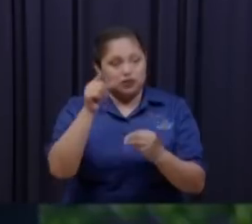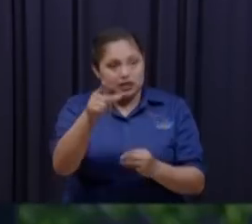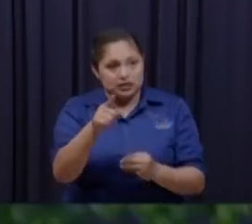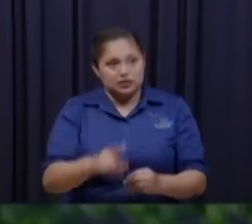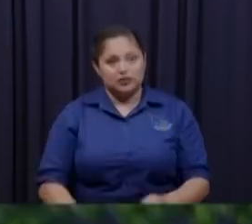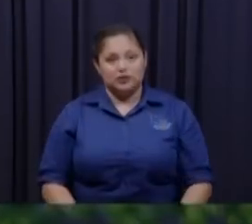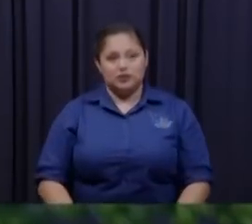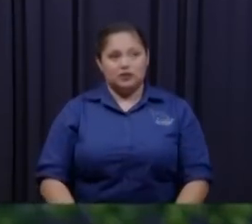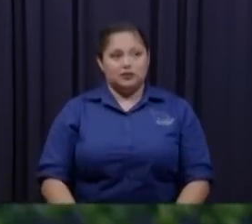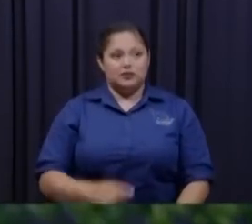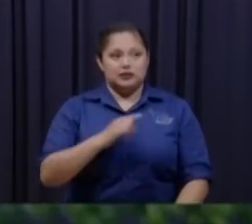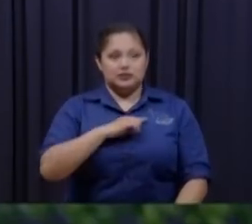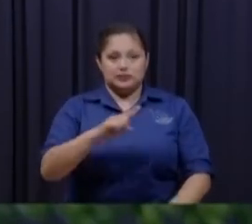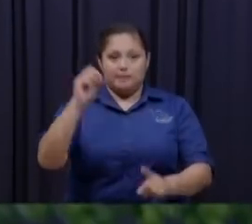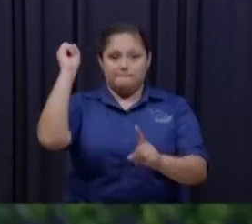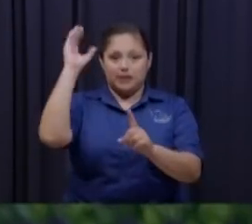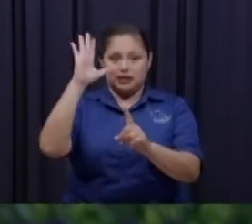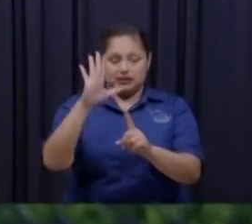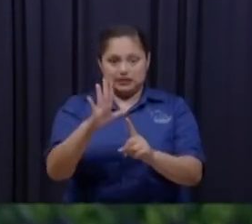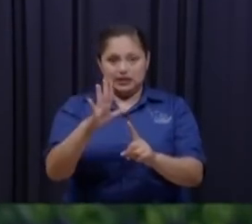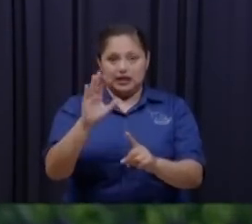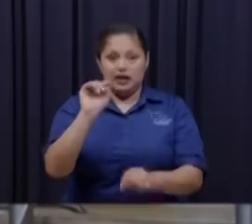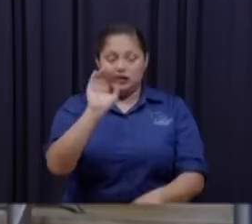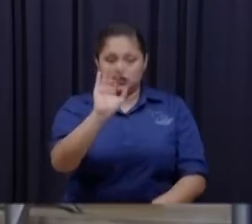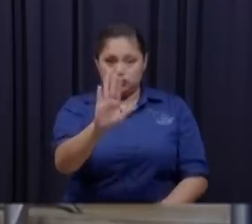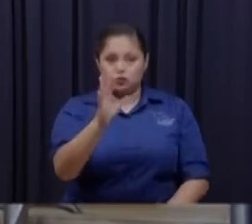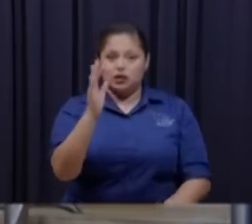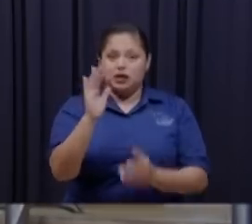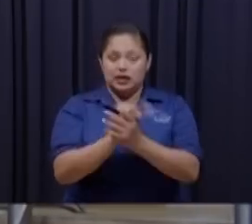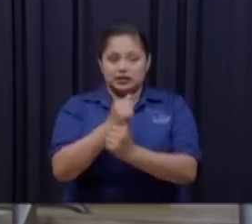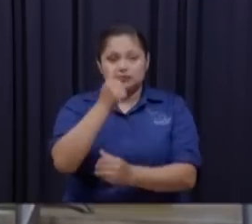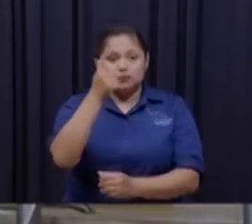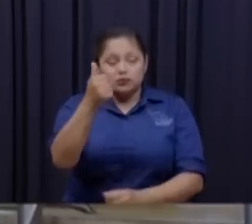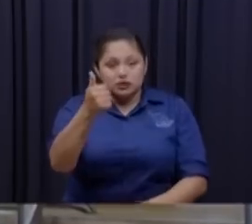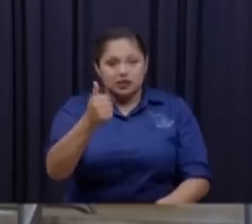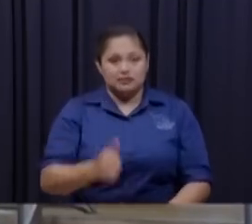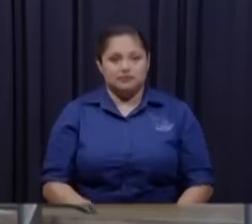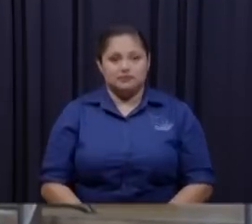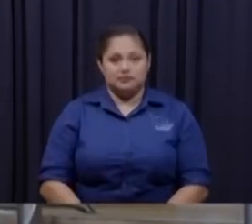es bendecir al hueso.